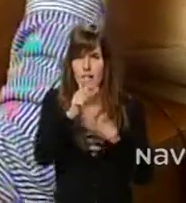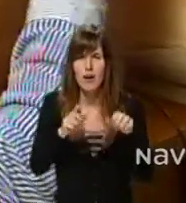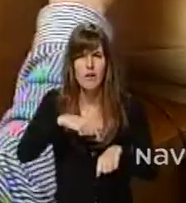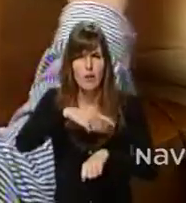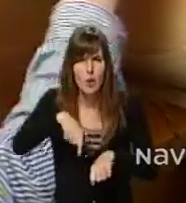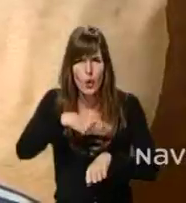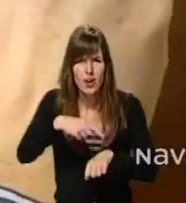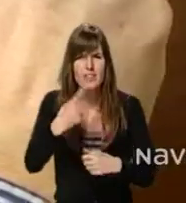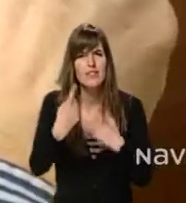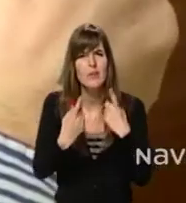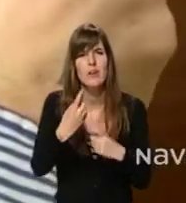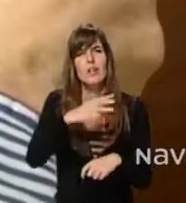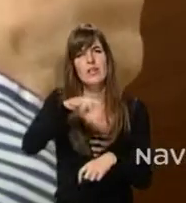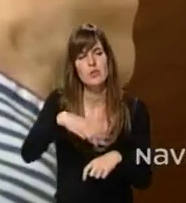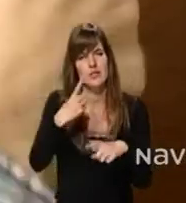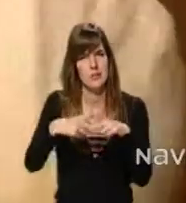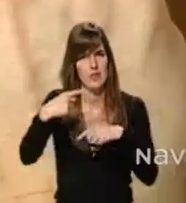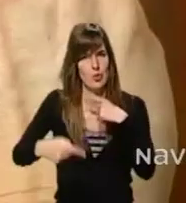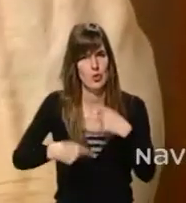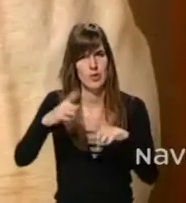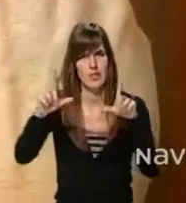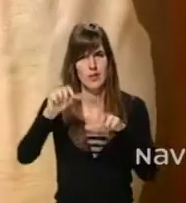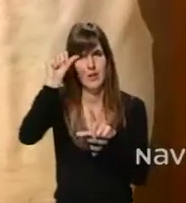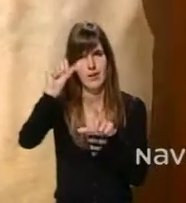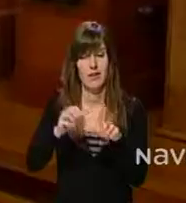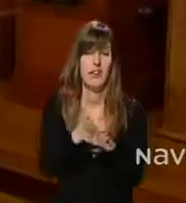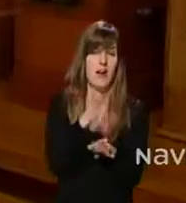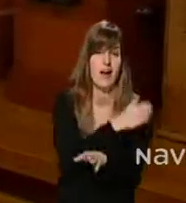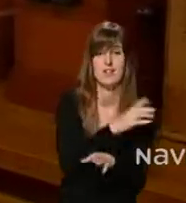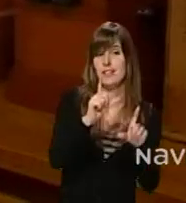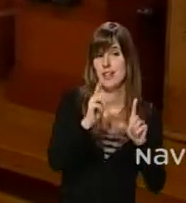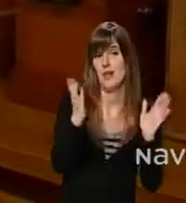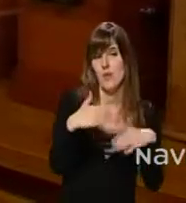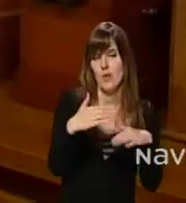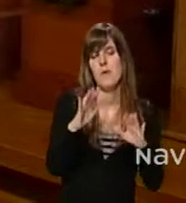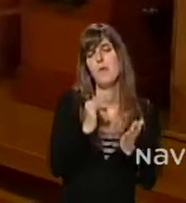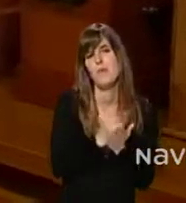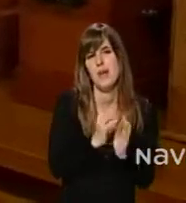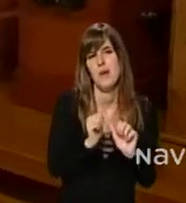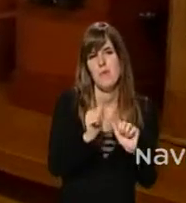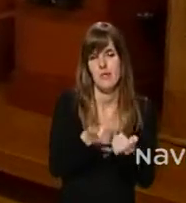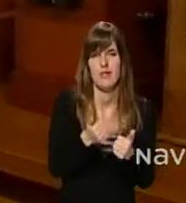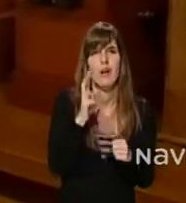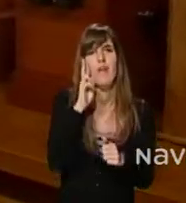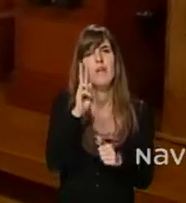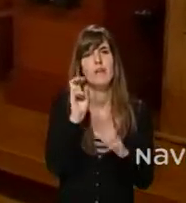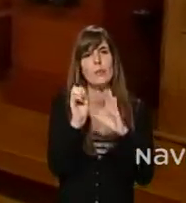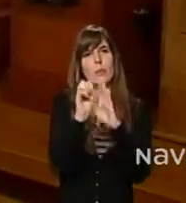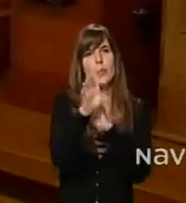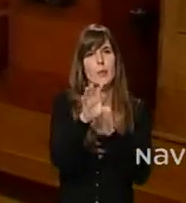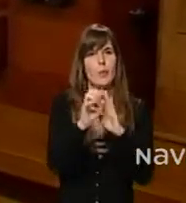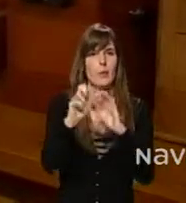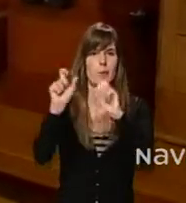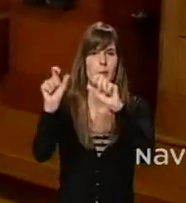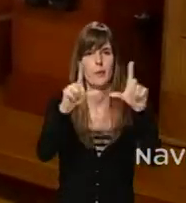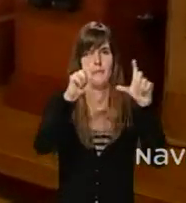las estadísticas, hasta 3 horas y media diarias frente a un televisor. Bueno, antes no creo que tantas, pero bueno, lo pasaban frente a estos aparatos. Un trocito de nuestra